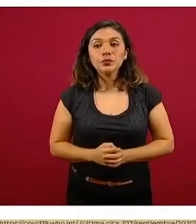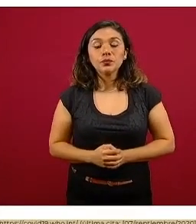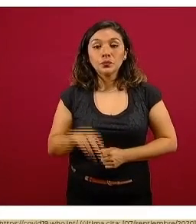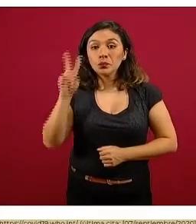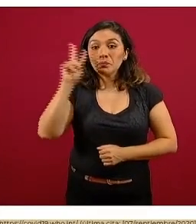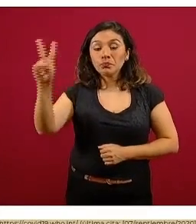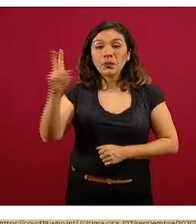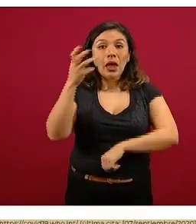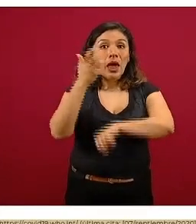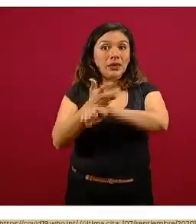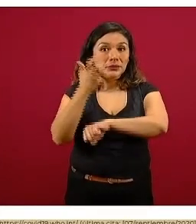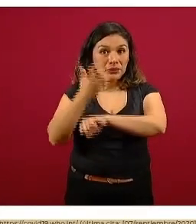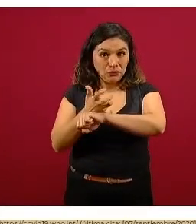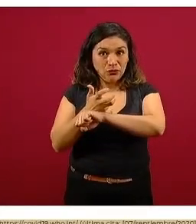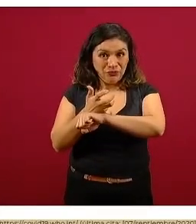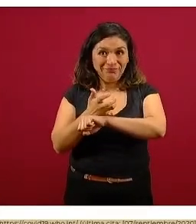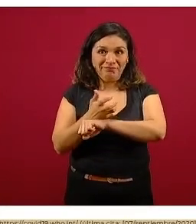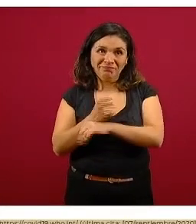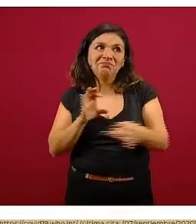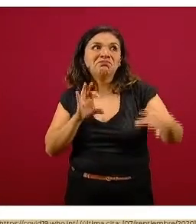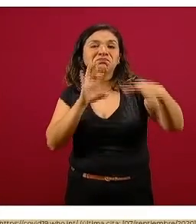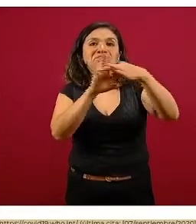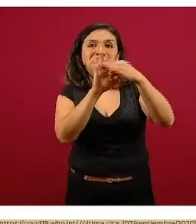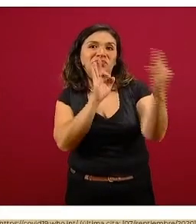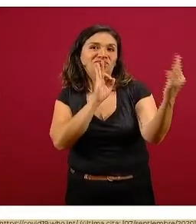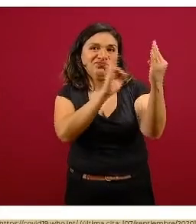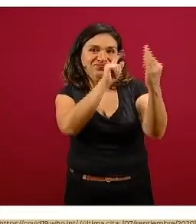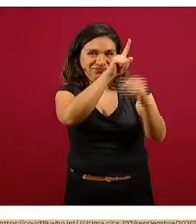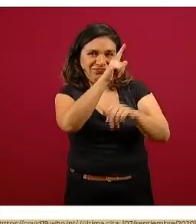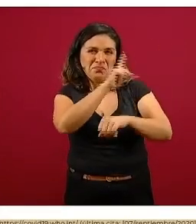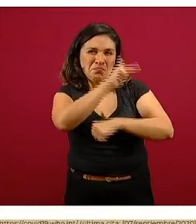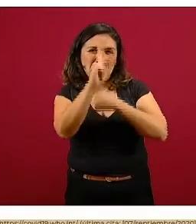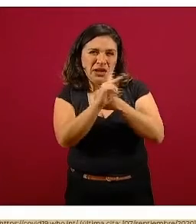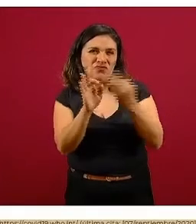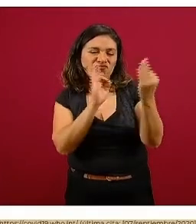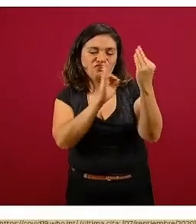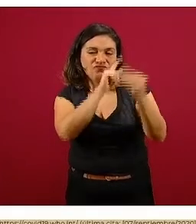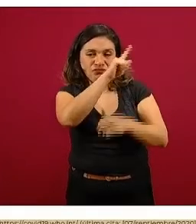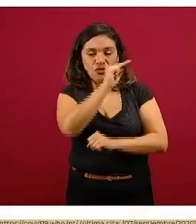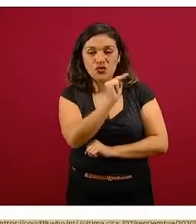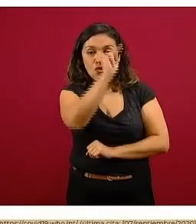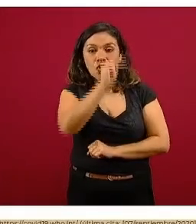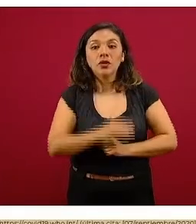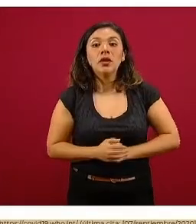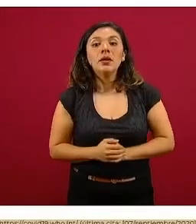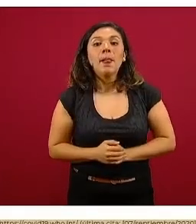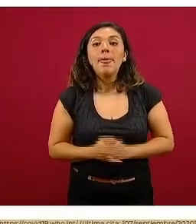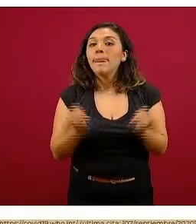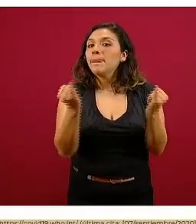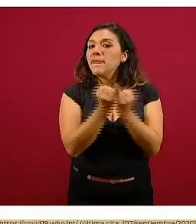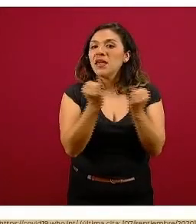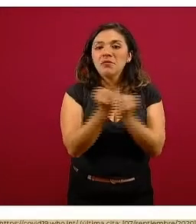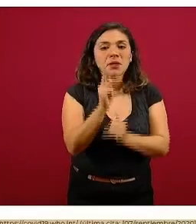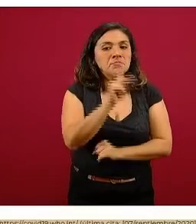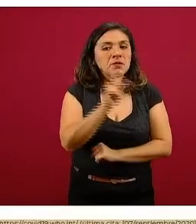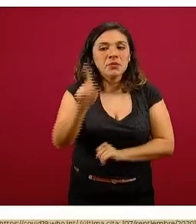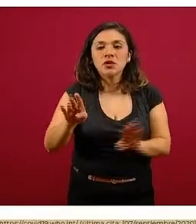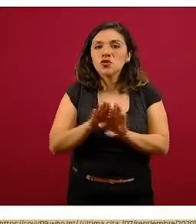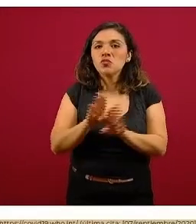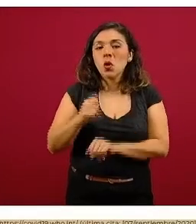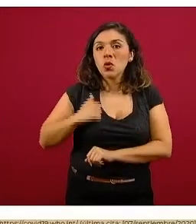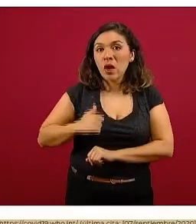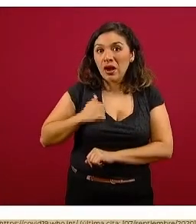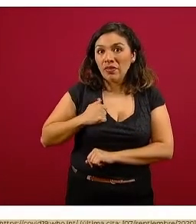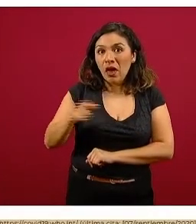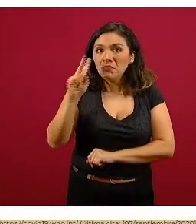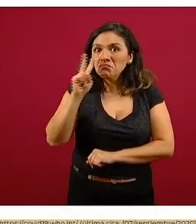Aquí tenemos a Estados Unidos, nuestro hermano país vecino del norte, al igual que Canadá. Podemos